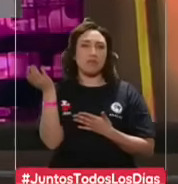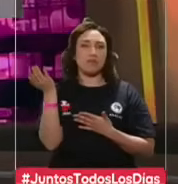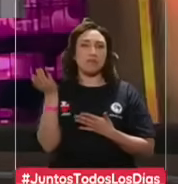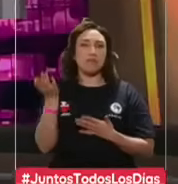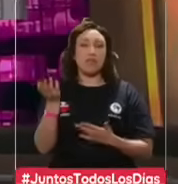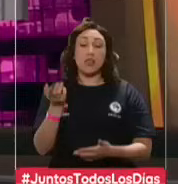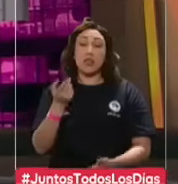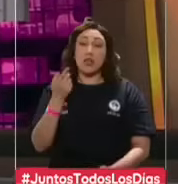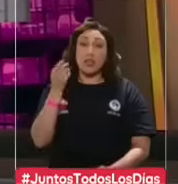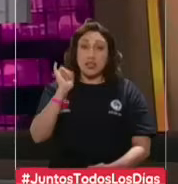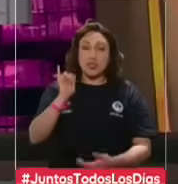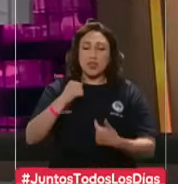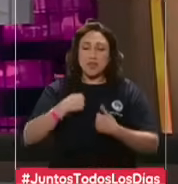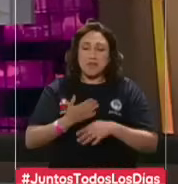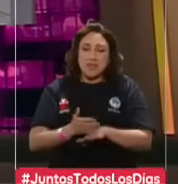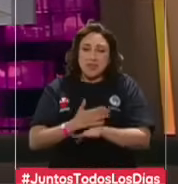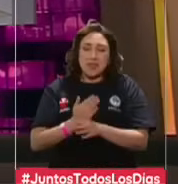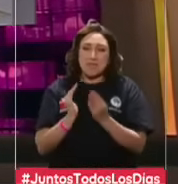Sí